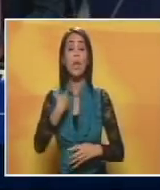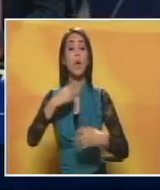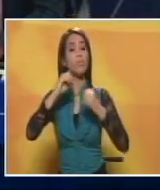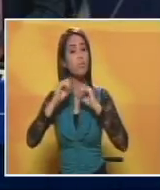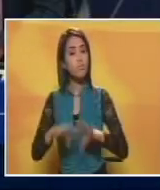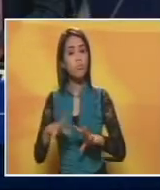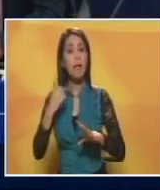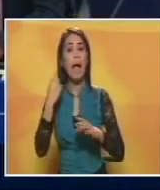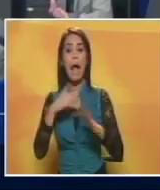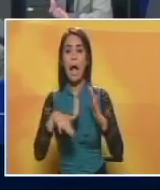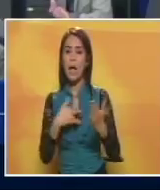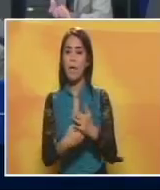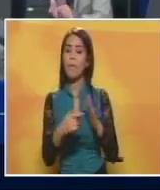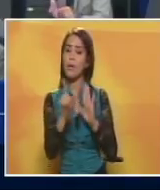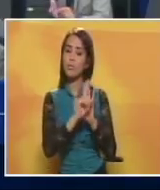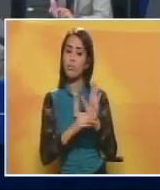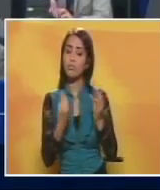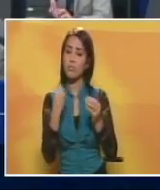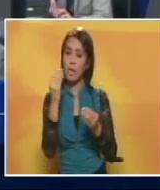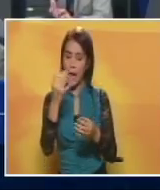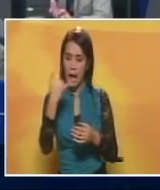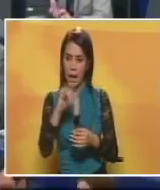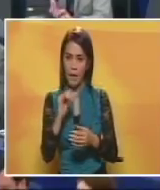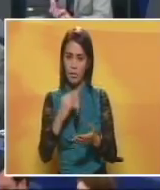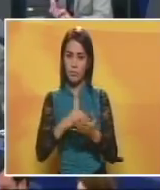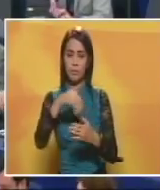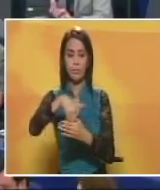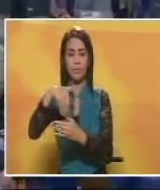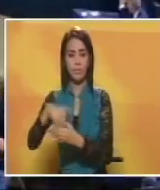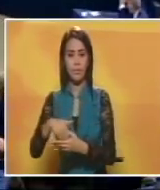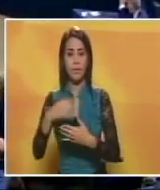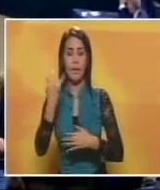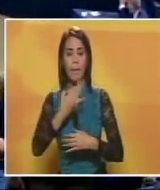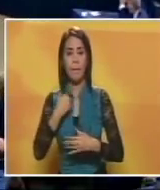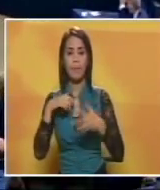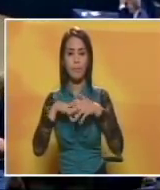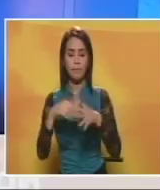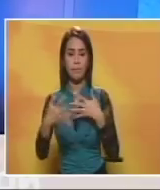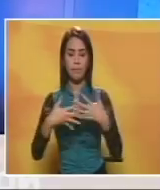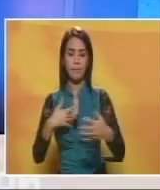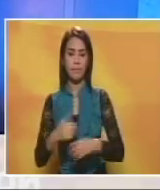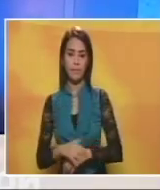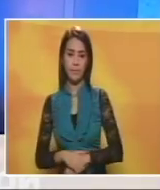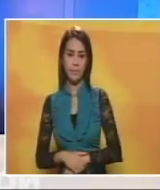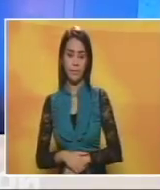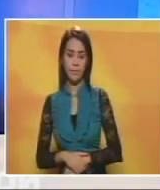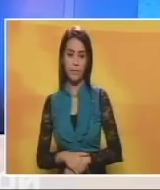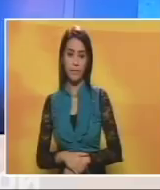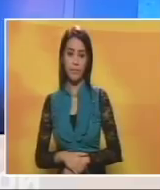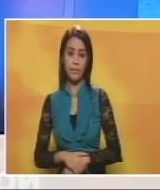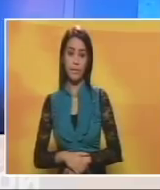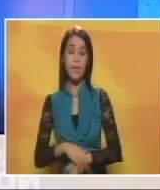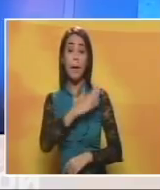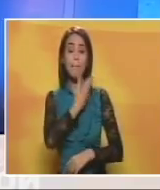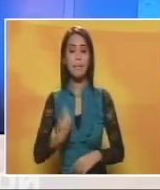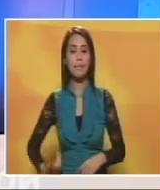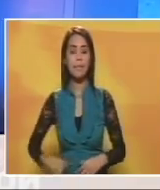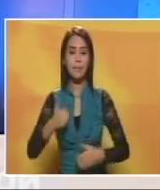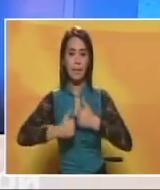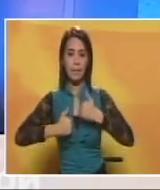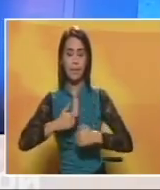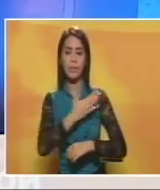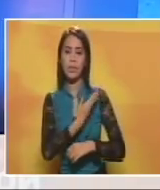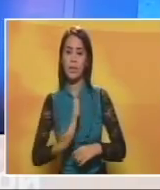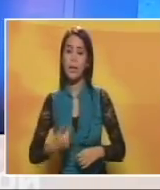que se reúnan las condiciones necesarias para unas elecciones creíbles, transparentes e inclusivas. El presidente y candidato a la reelección,